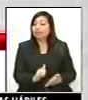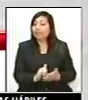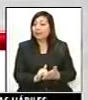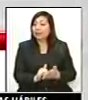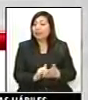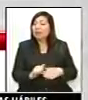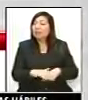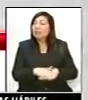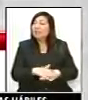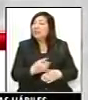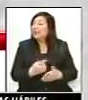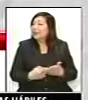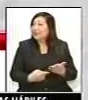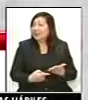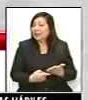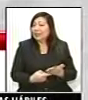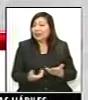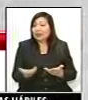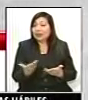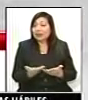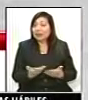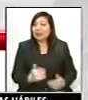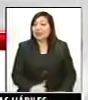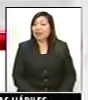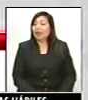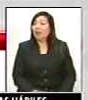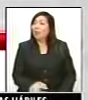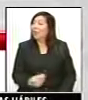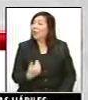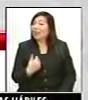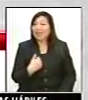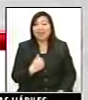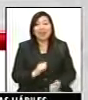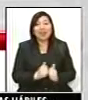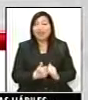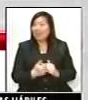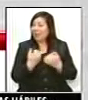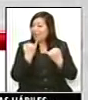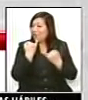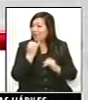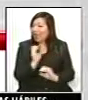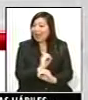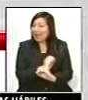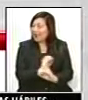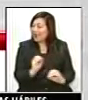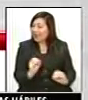que tratamos, la aludida solicitud no contó con dicha información.